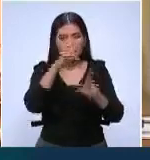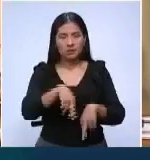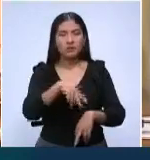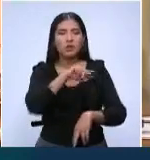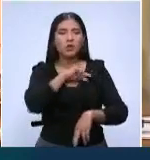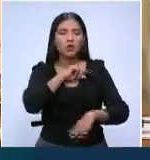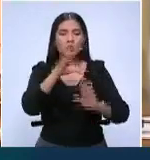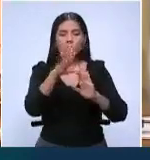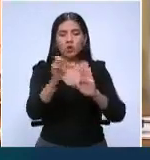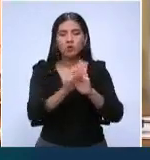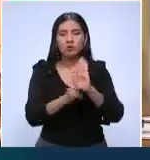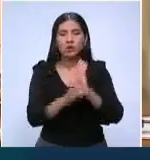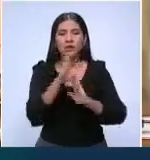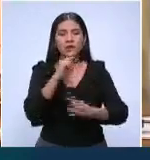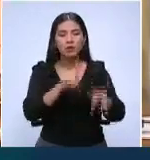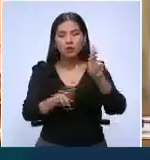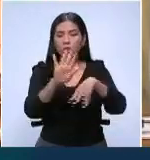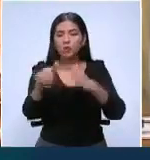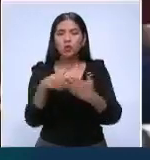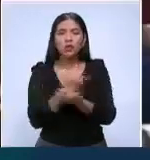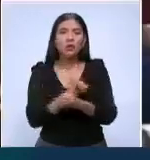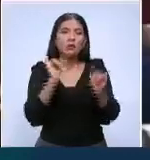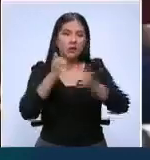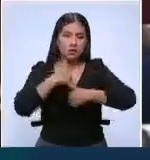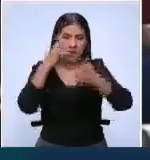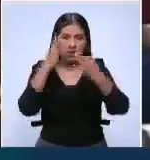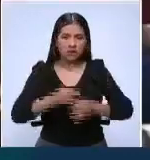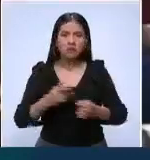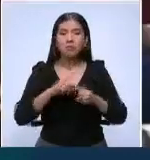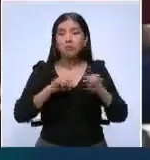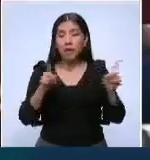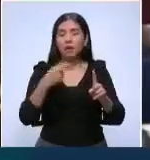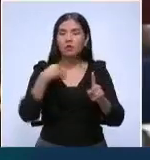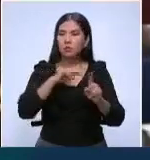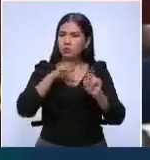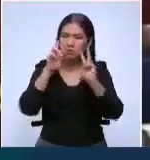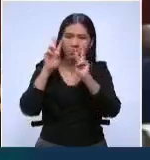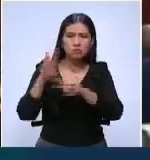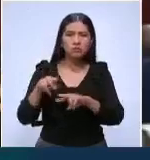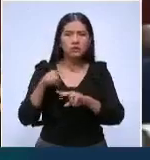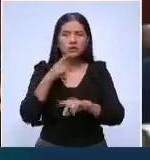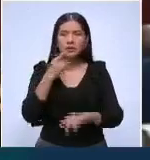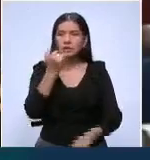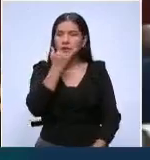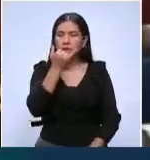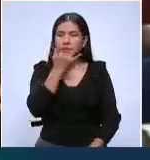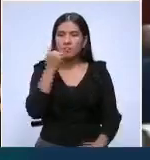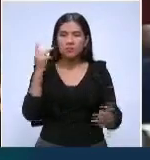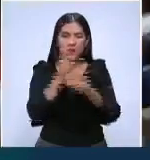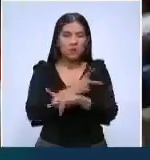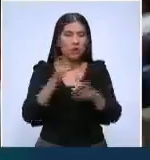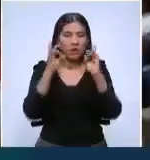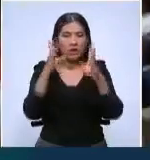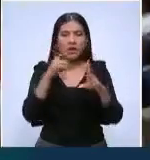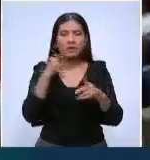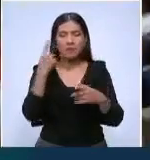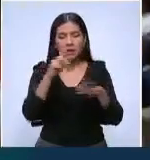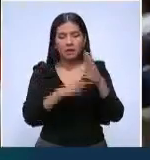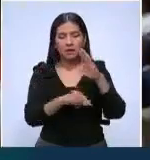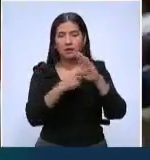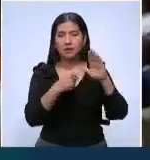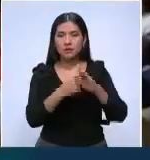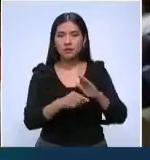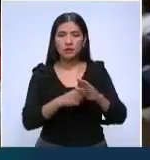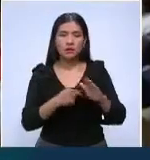de la diplomacia de los pueblos, rechazamos enérgicamente la exclusión de pueblos hermanos de la 9ª Cumbre de las